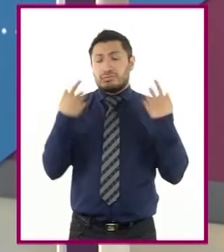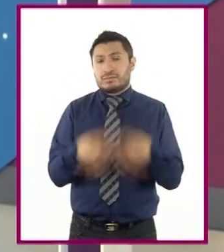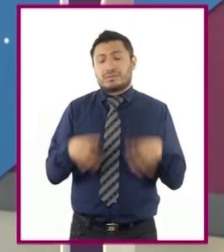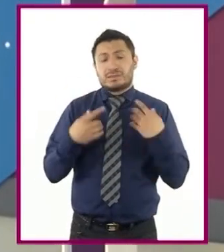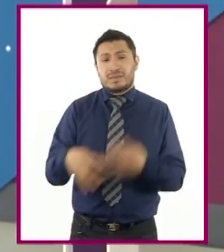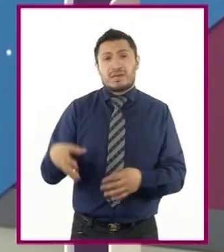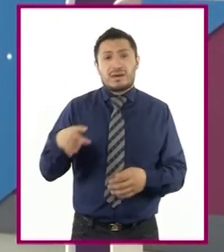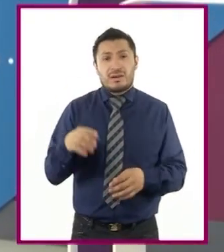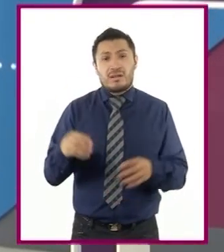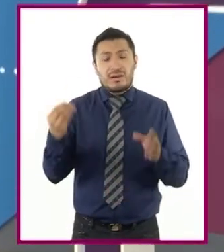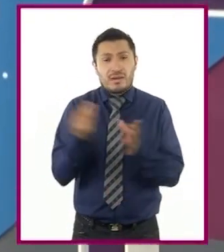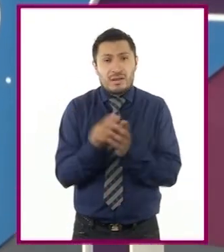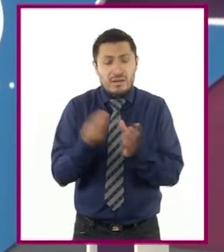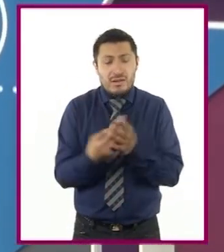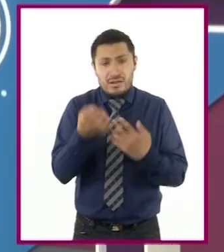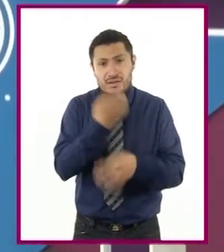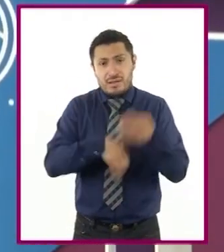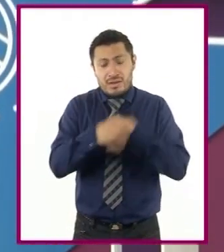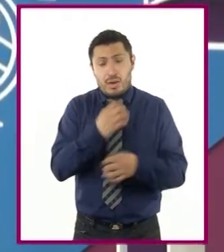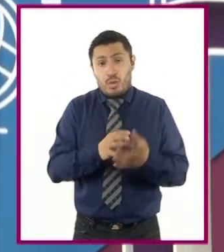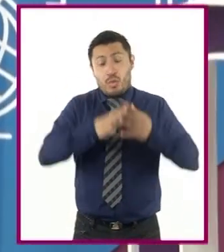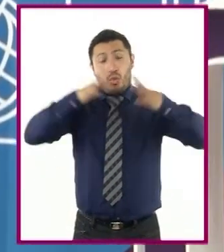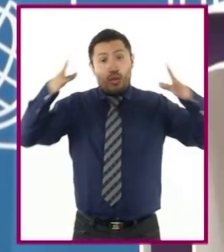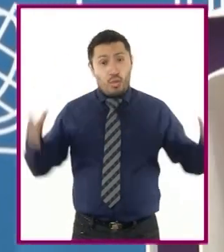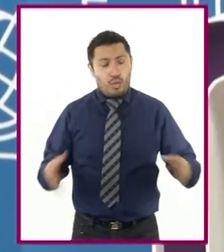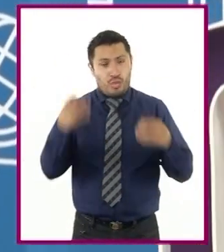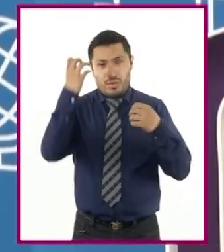del capitalismo y de las potencias europeas.